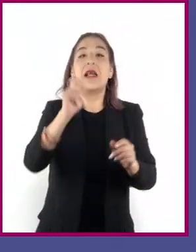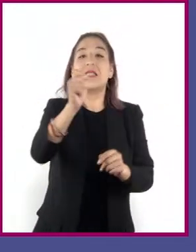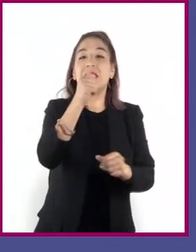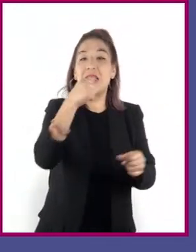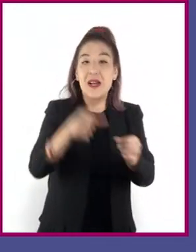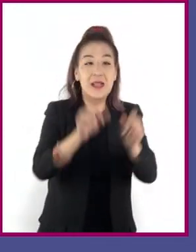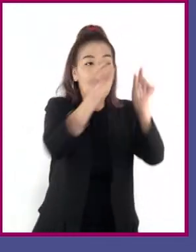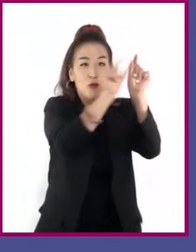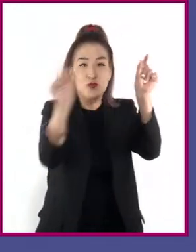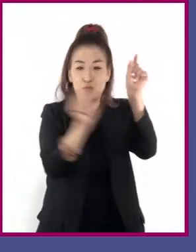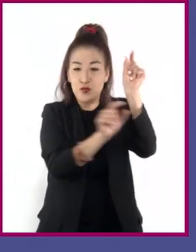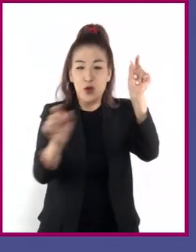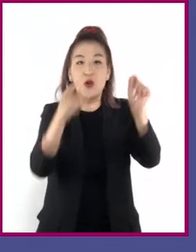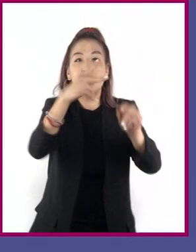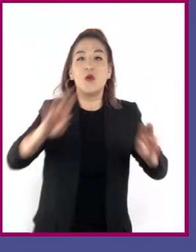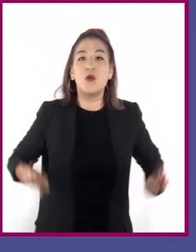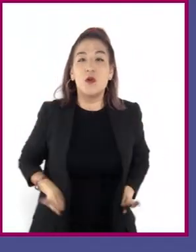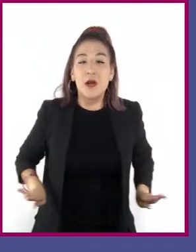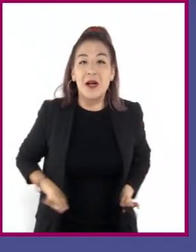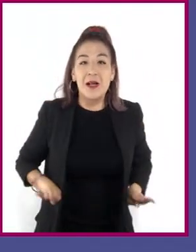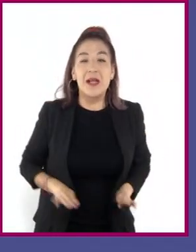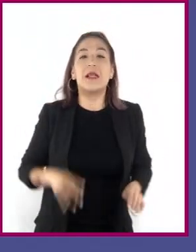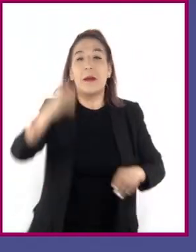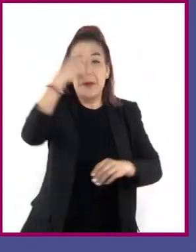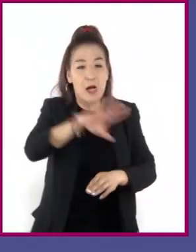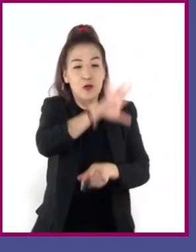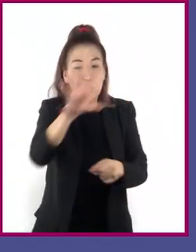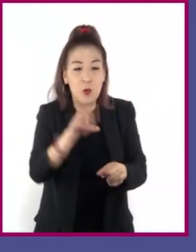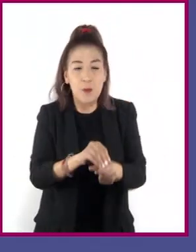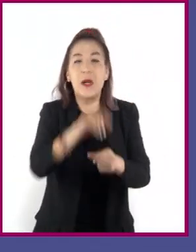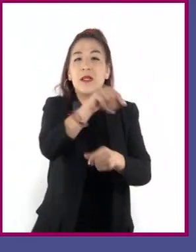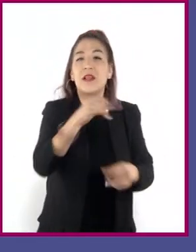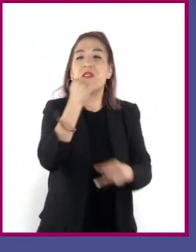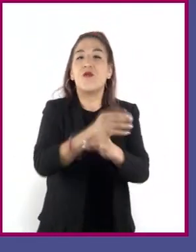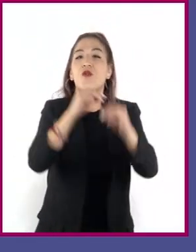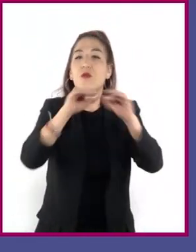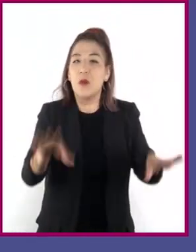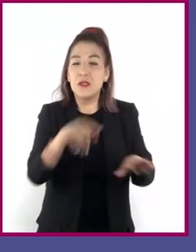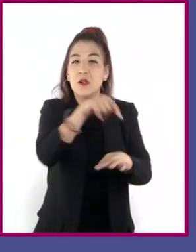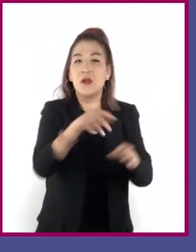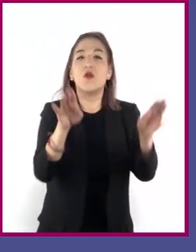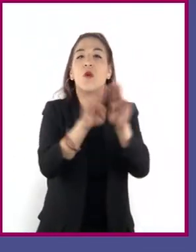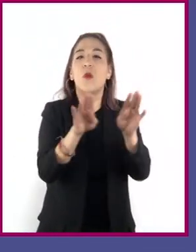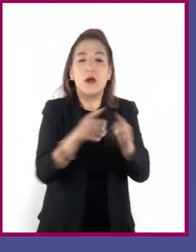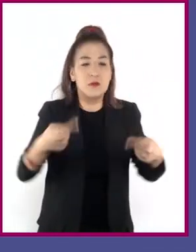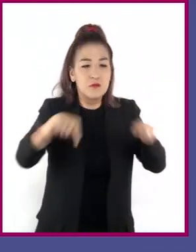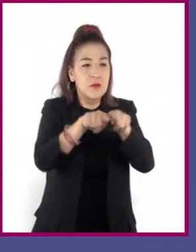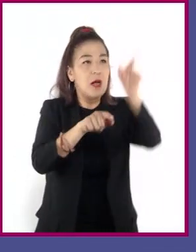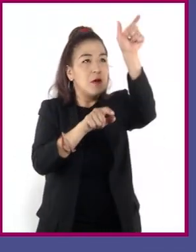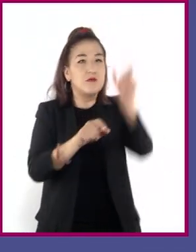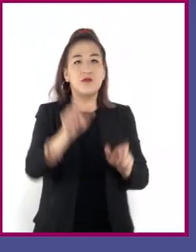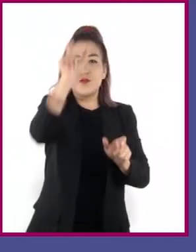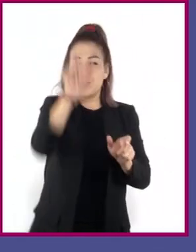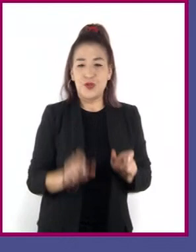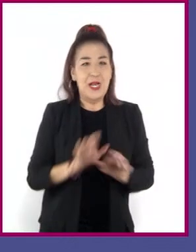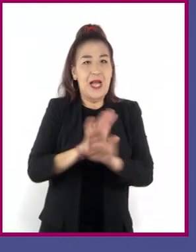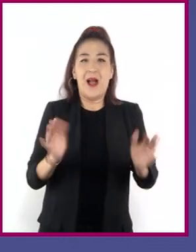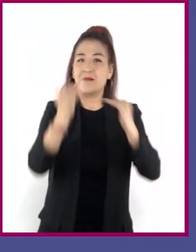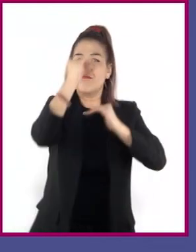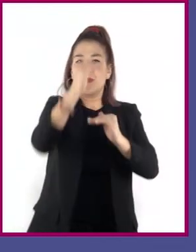destinado para que entre ese el texto completo en esa en este espacio designado cuando no